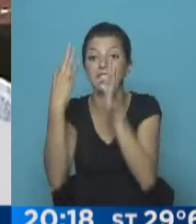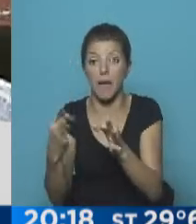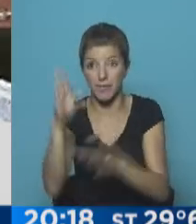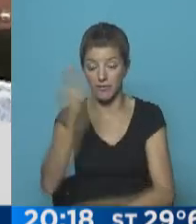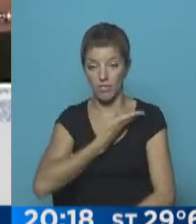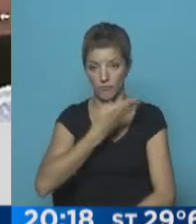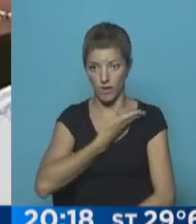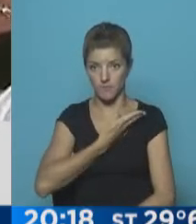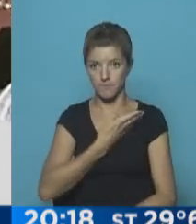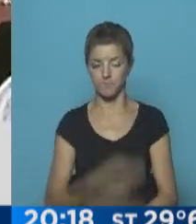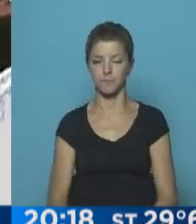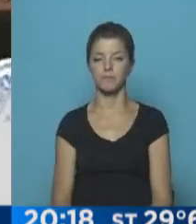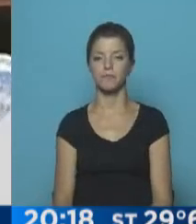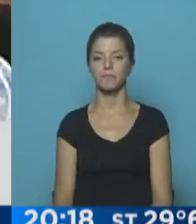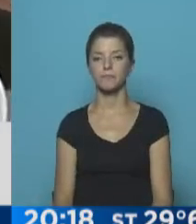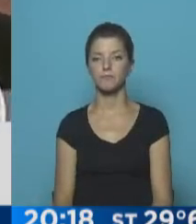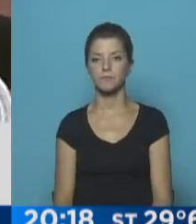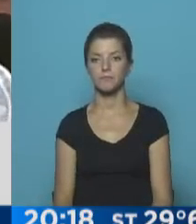provincia?